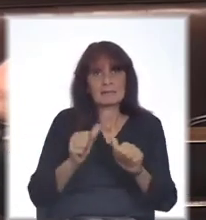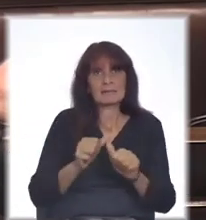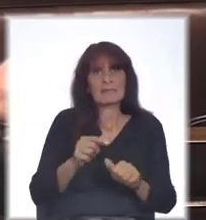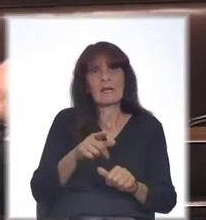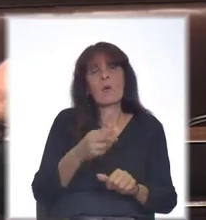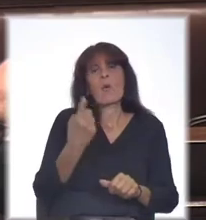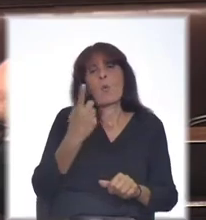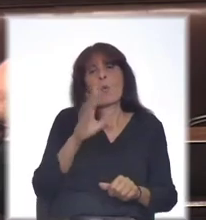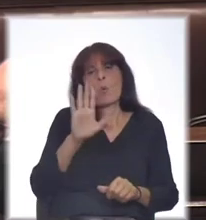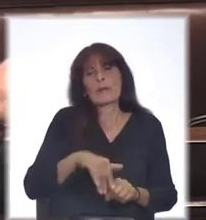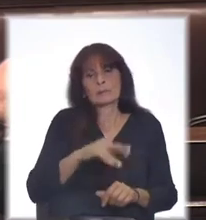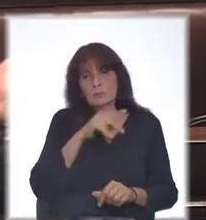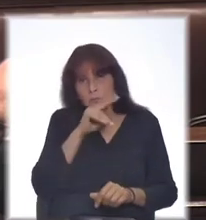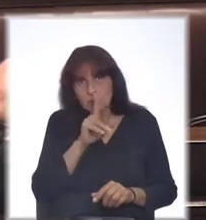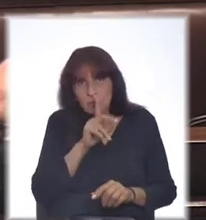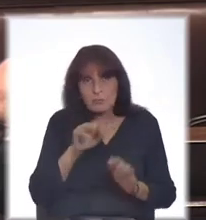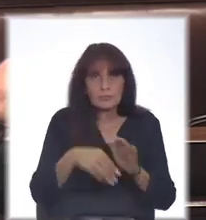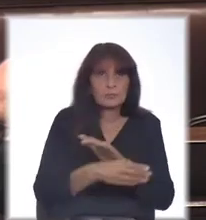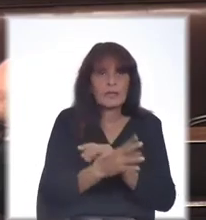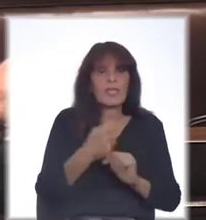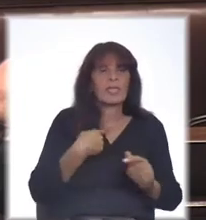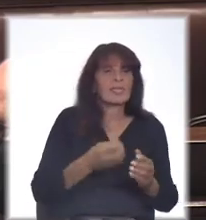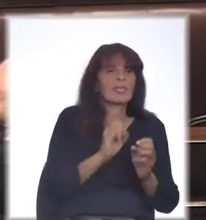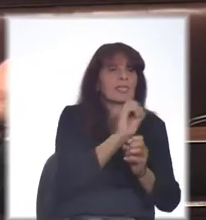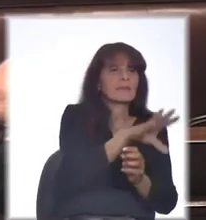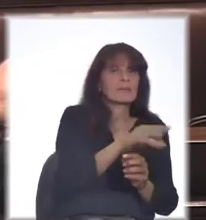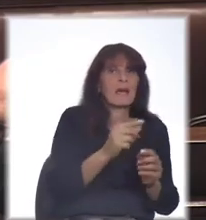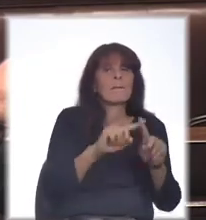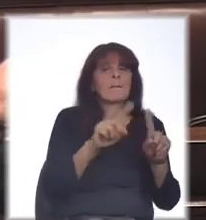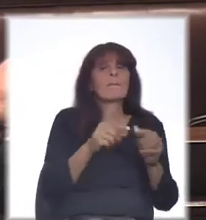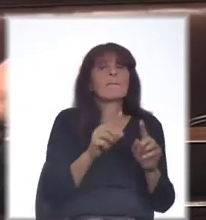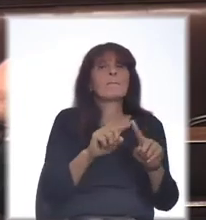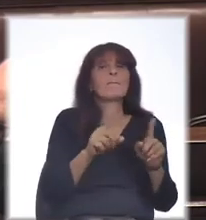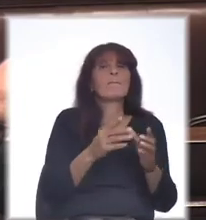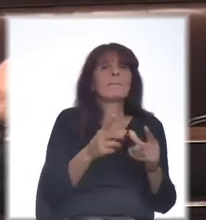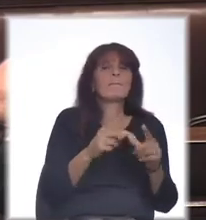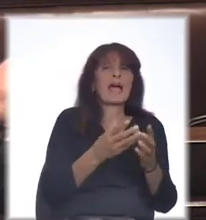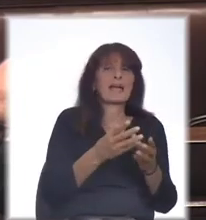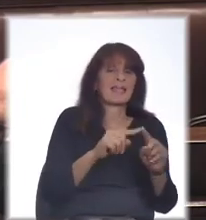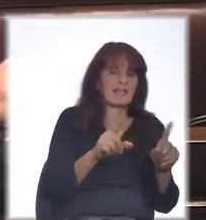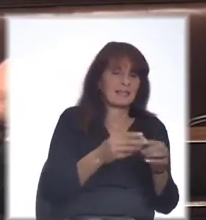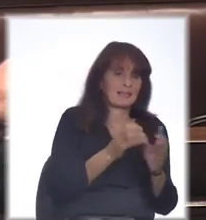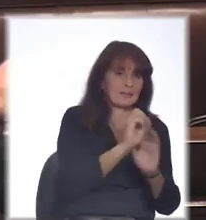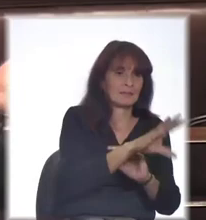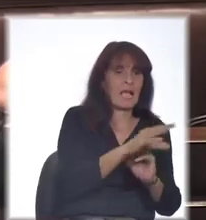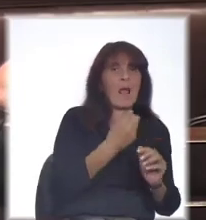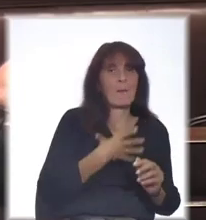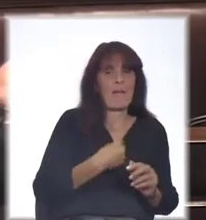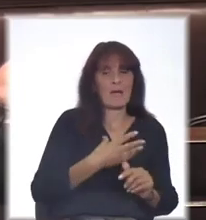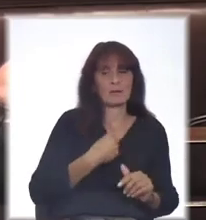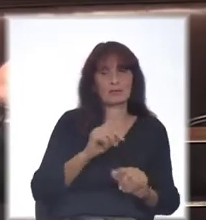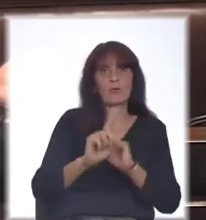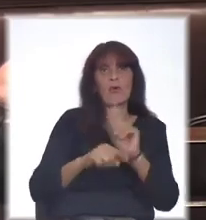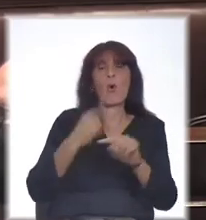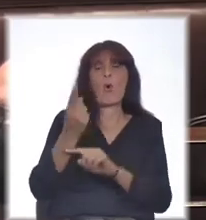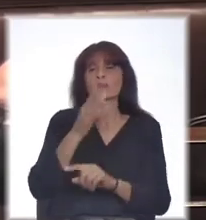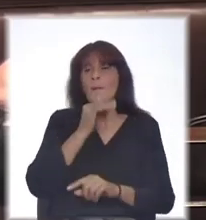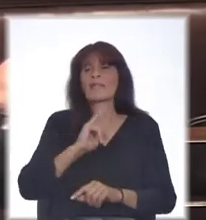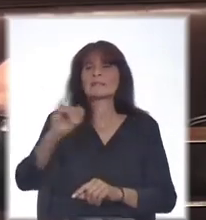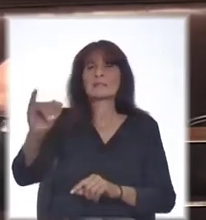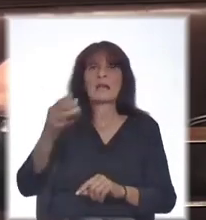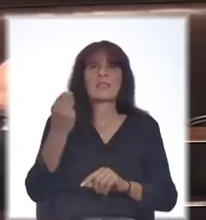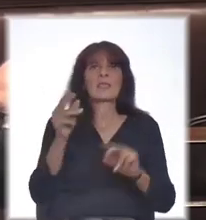una ruta clandestina en donde entregaba paquetitos a los militantes blancos y a otros que eran demócratas y querían leer el mensaje de